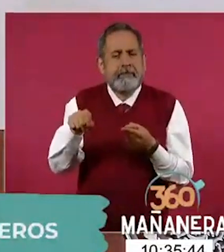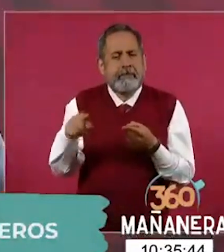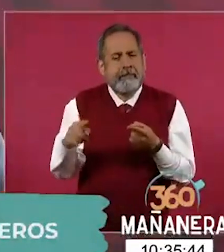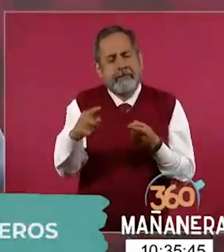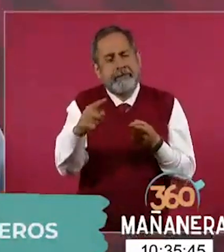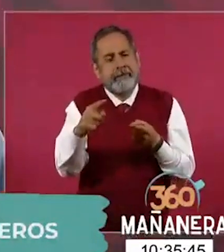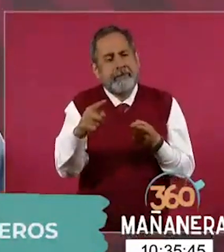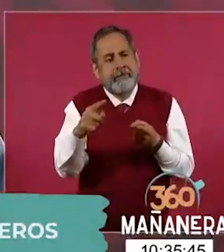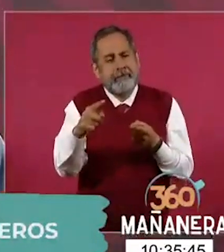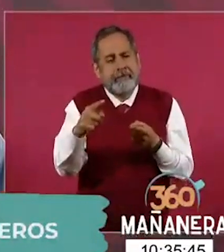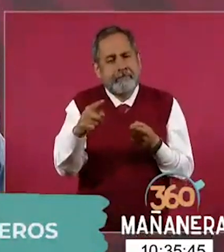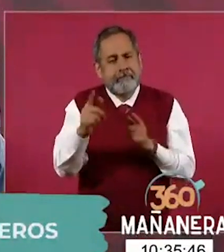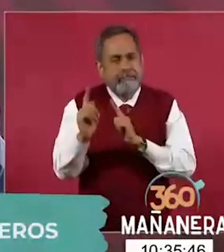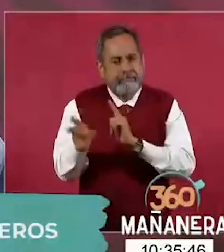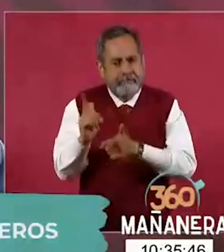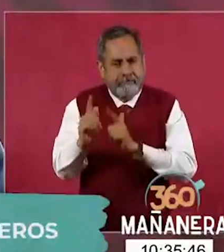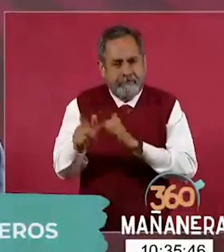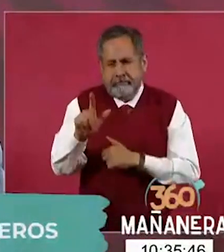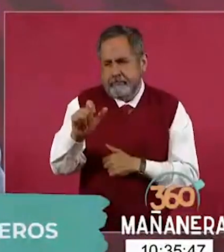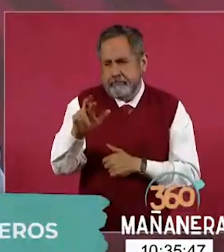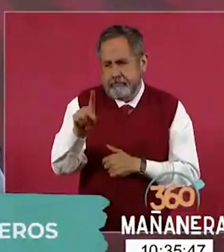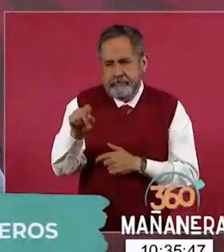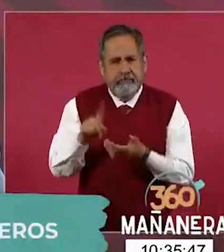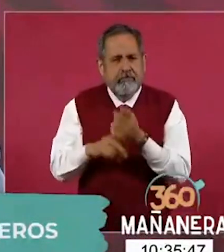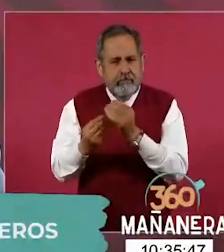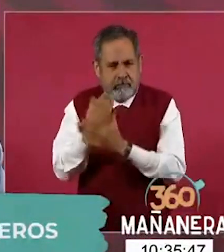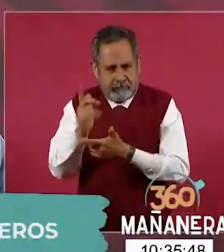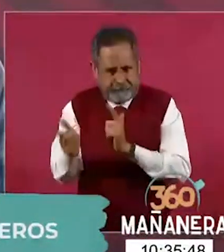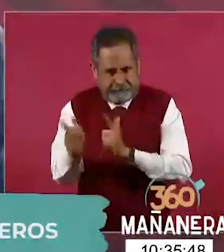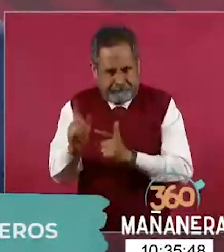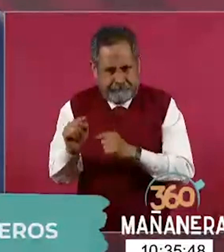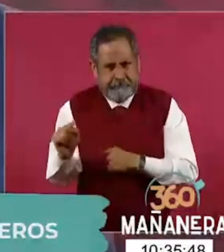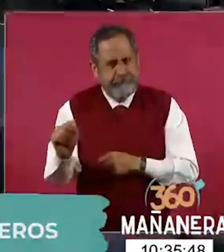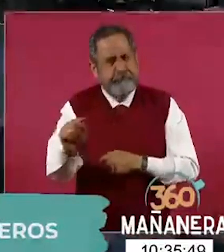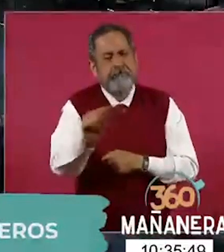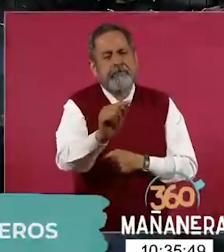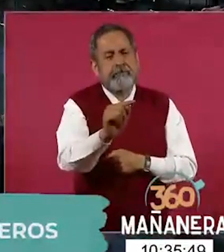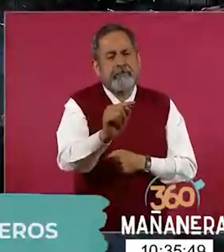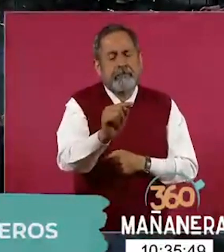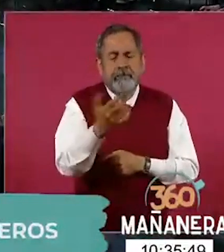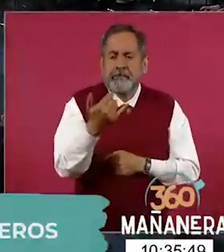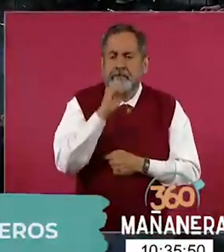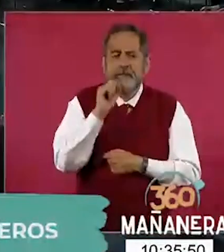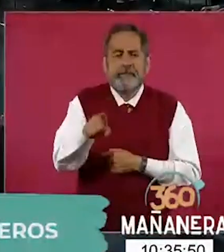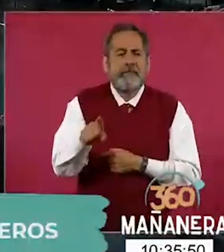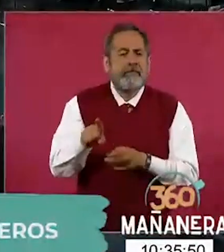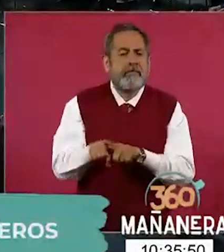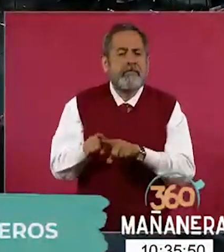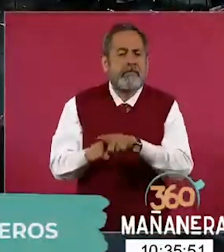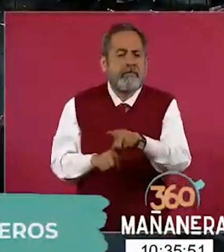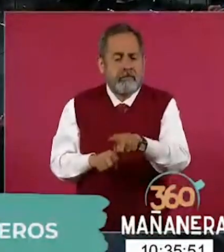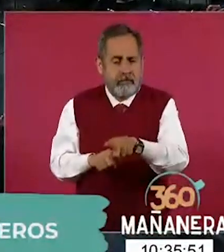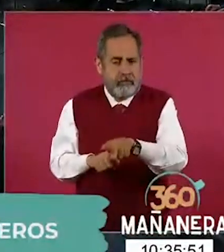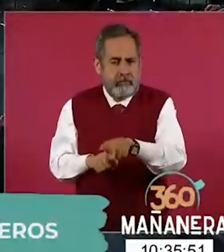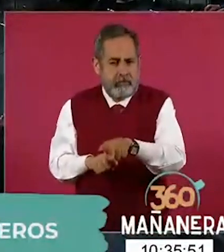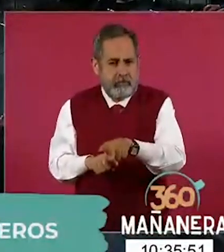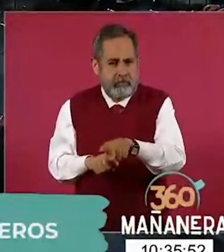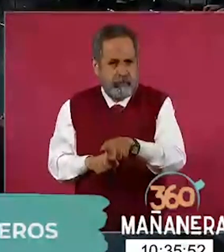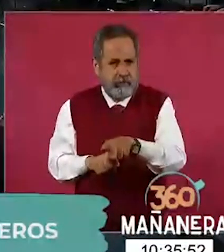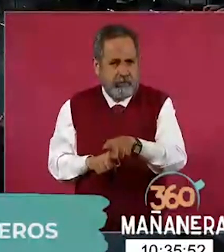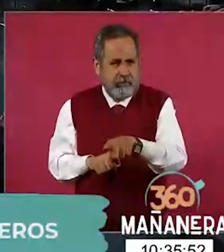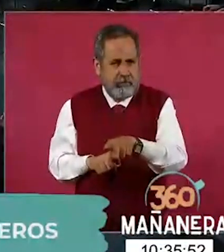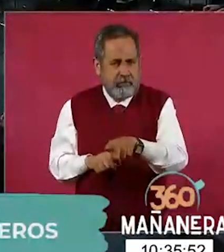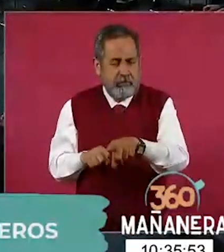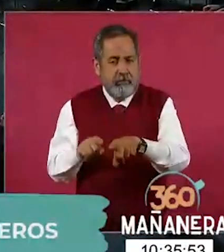Monterrey Laredo Nuevo Laredo y también la